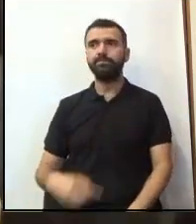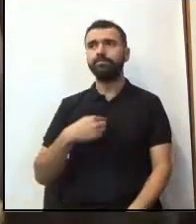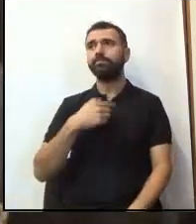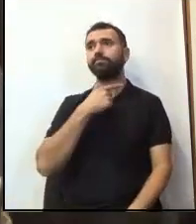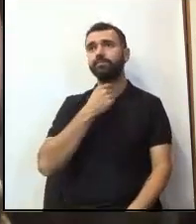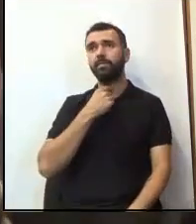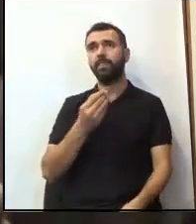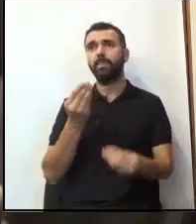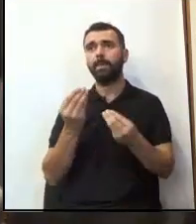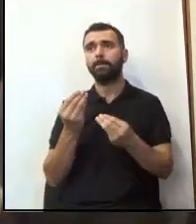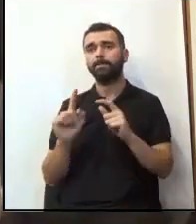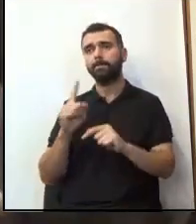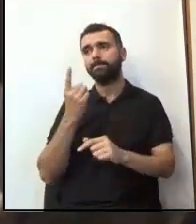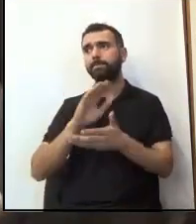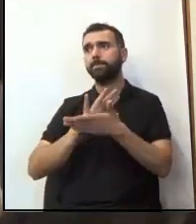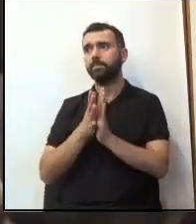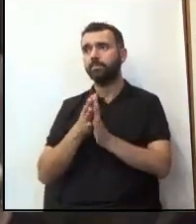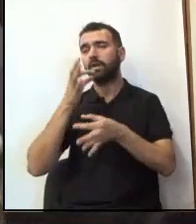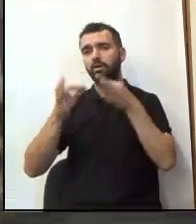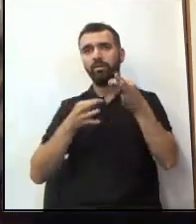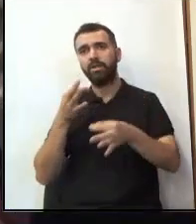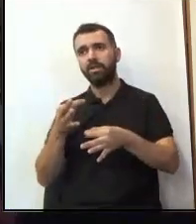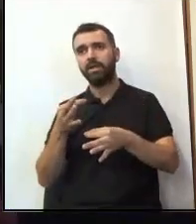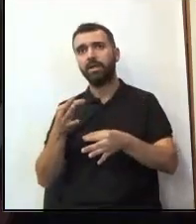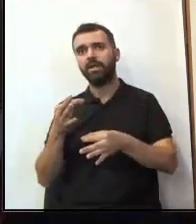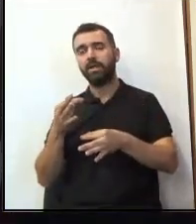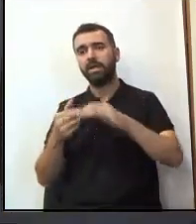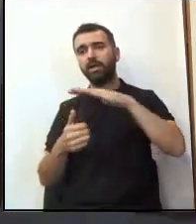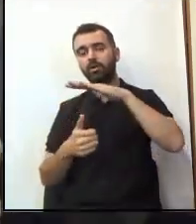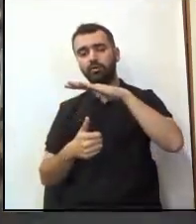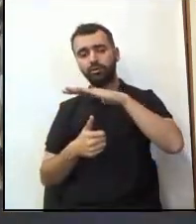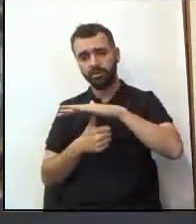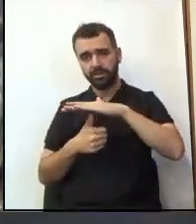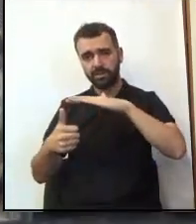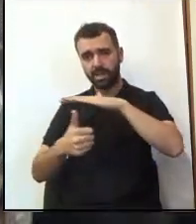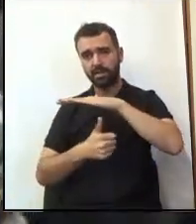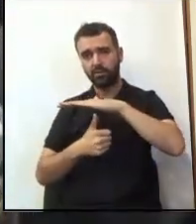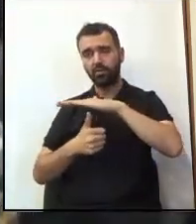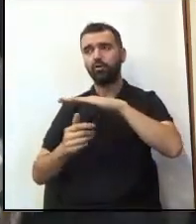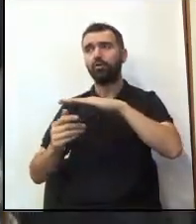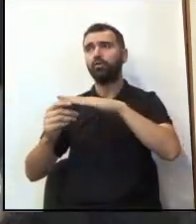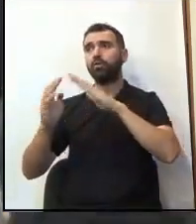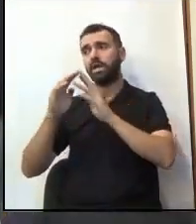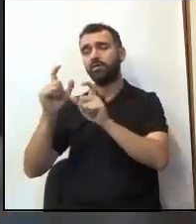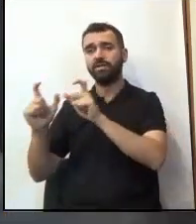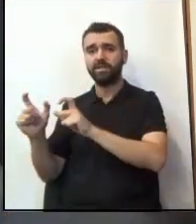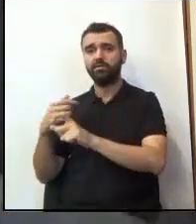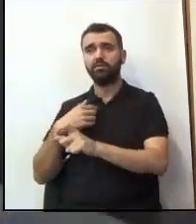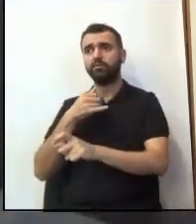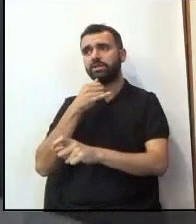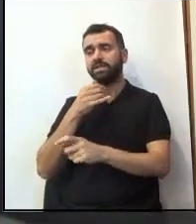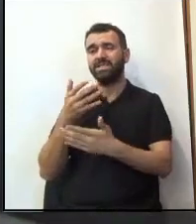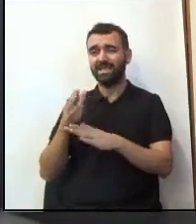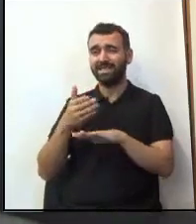Quisiera, primero que todo comentar al consejo y a los vecinos, no sé si ya será muy tarde,